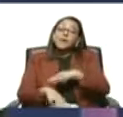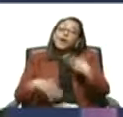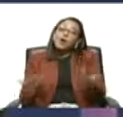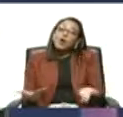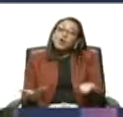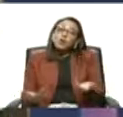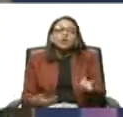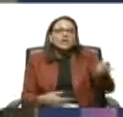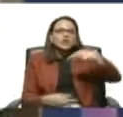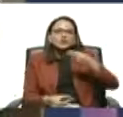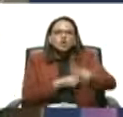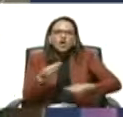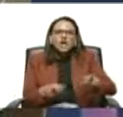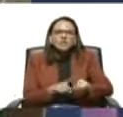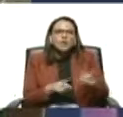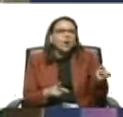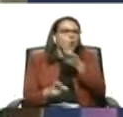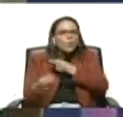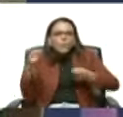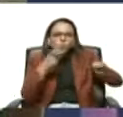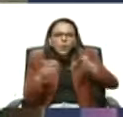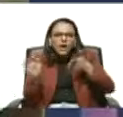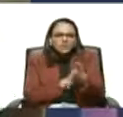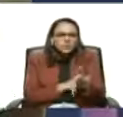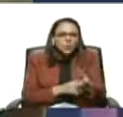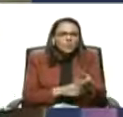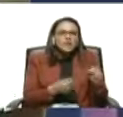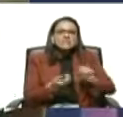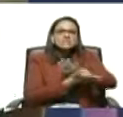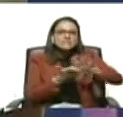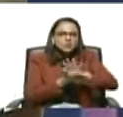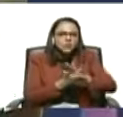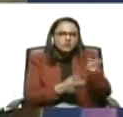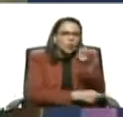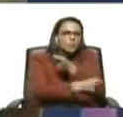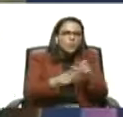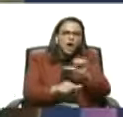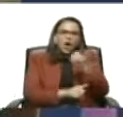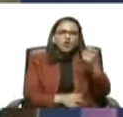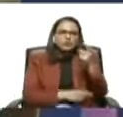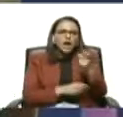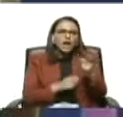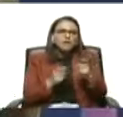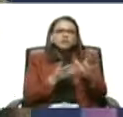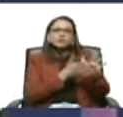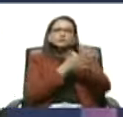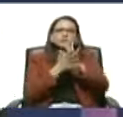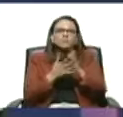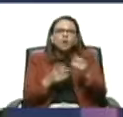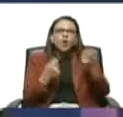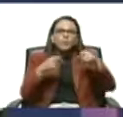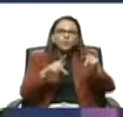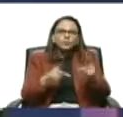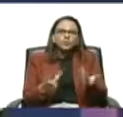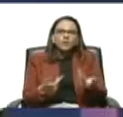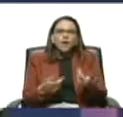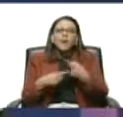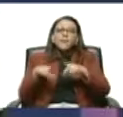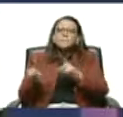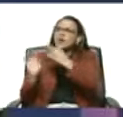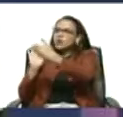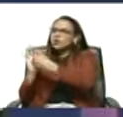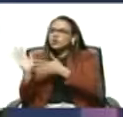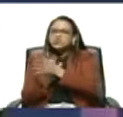la diversificación de las grandes potencialidades económicas de Venezuela. Pero se atacó también el modelo social que ya le estaba hablando al mundo,